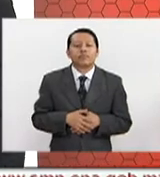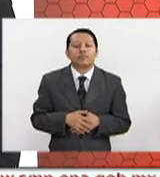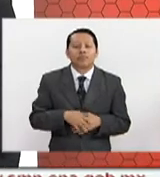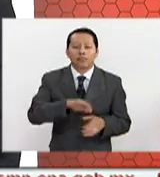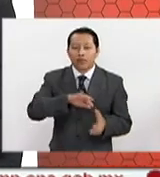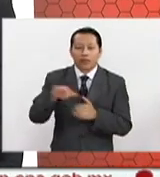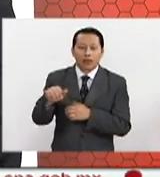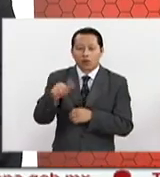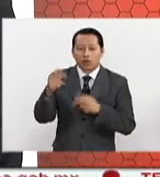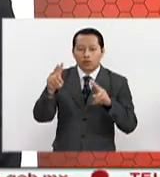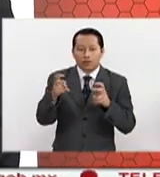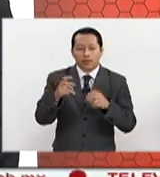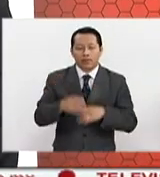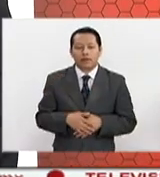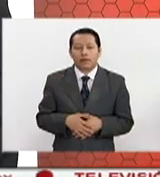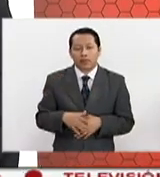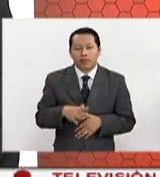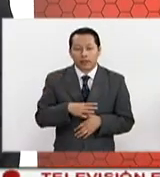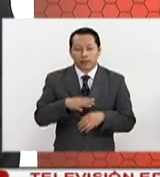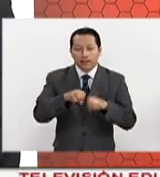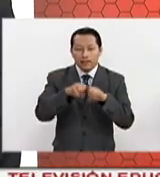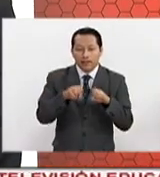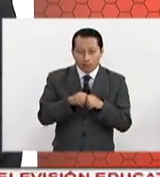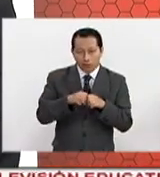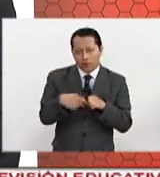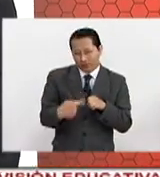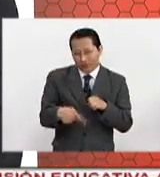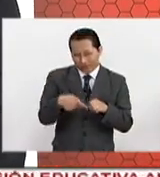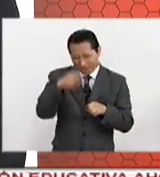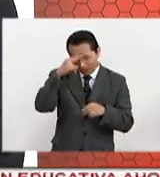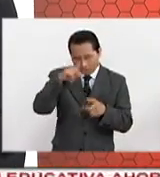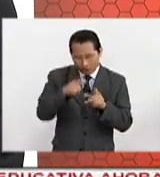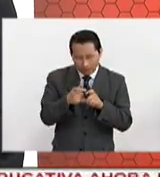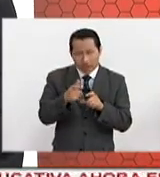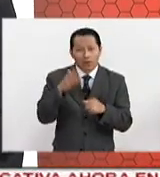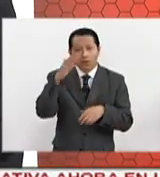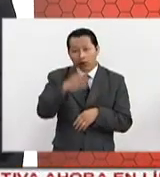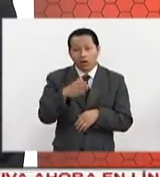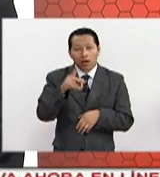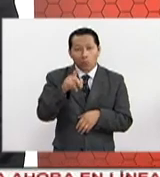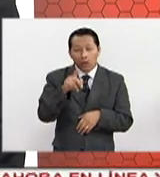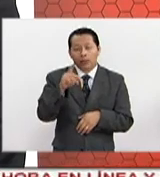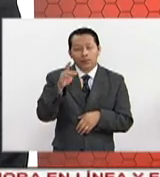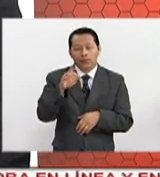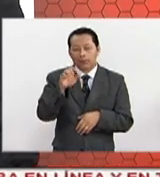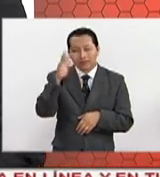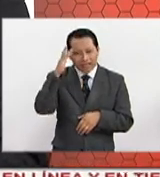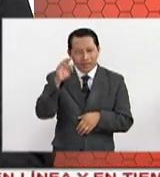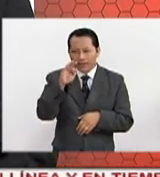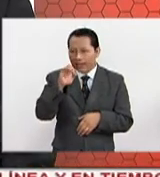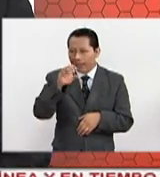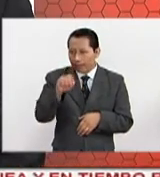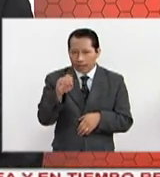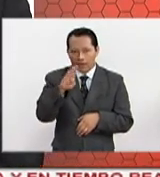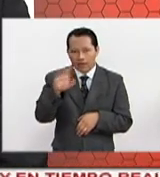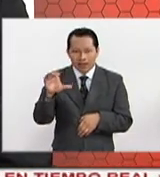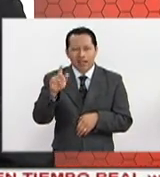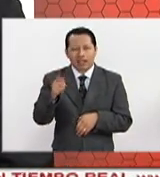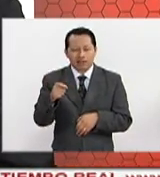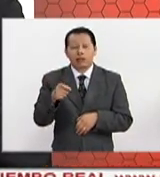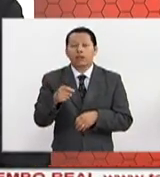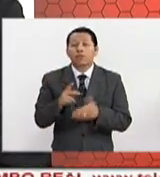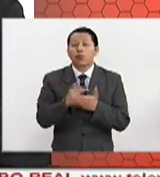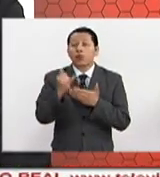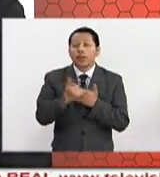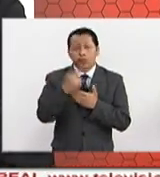otros temas, el equipo de México al Día recorrió las aguas de San Felipe, Baja California, para conocer el proyecto de